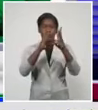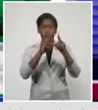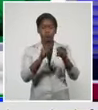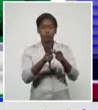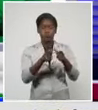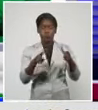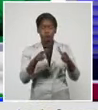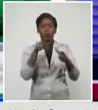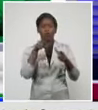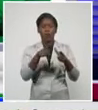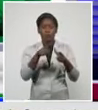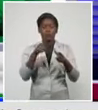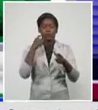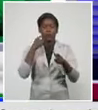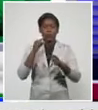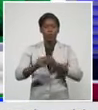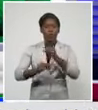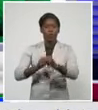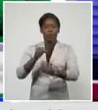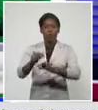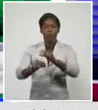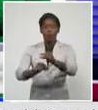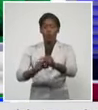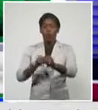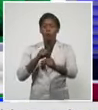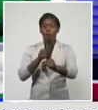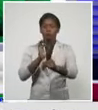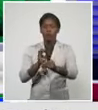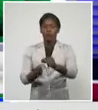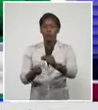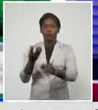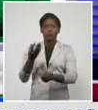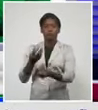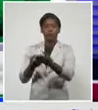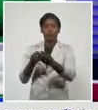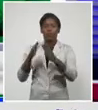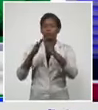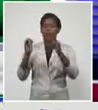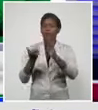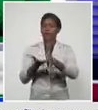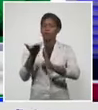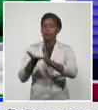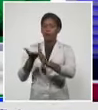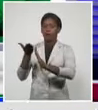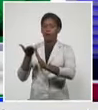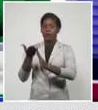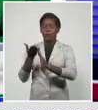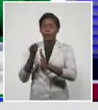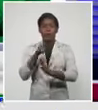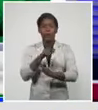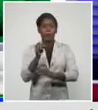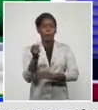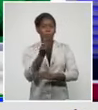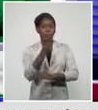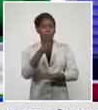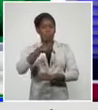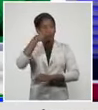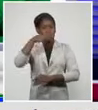fíjense que no digo de todos los cubanos, sino de todas las personas, porque aquí tenemos cubanos y tenemos personas